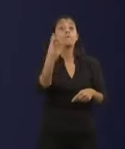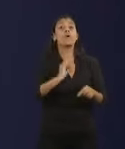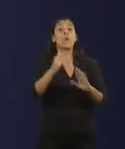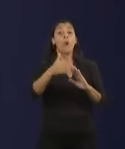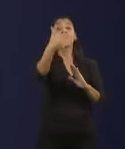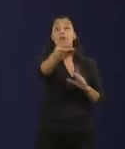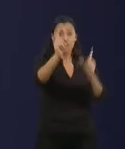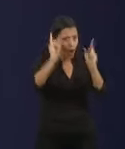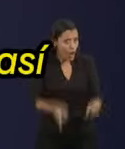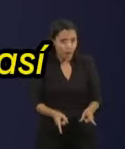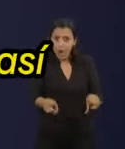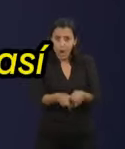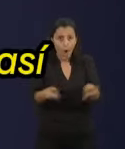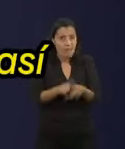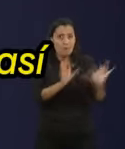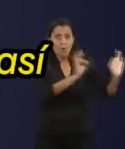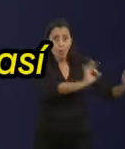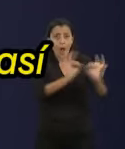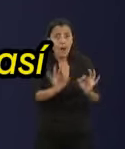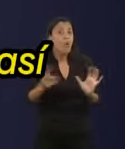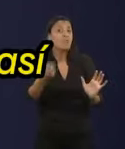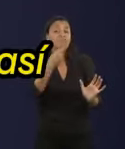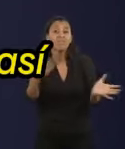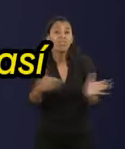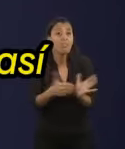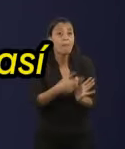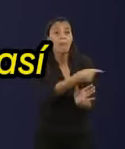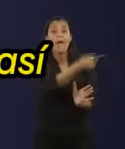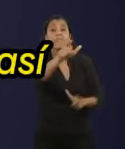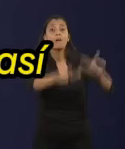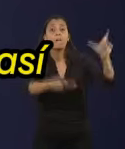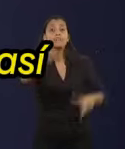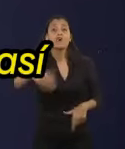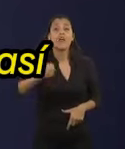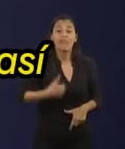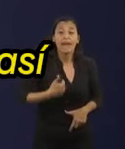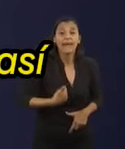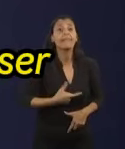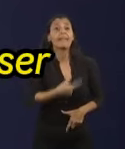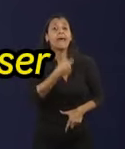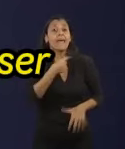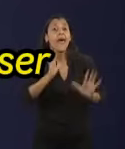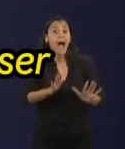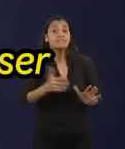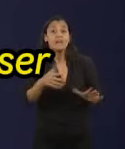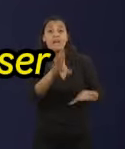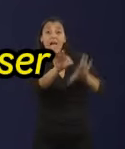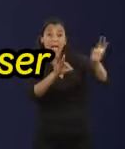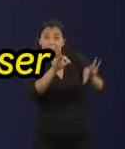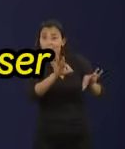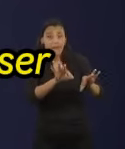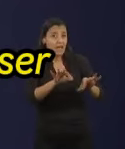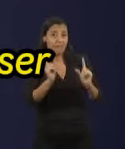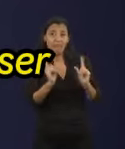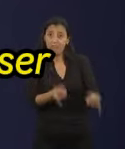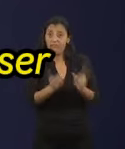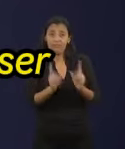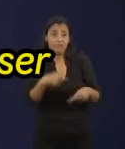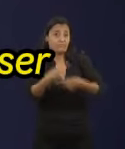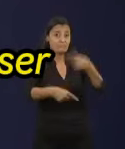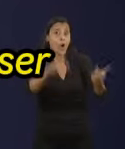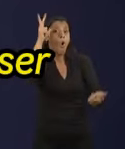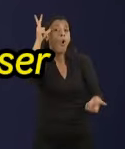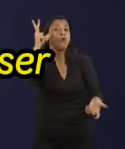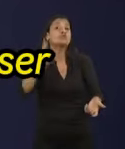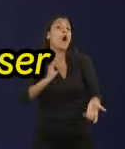años y si Dios así lo quiere y los argentinos así consideran será motosierra por 8